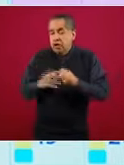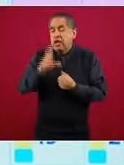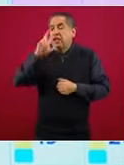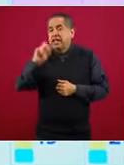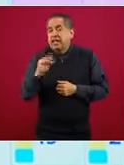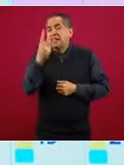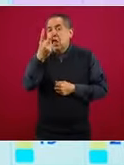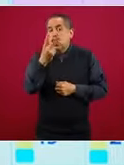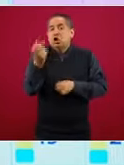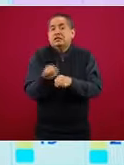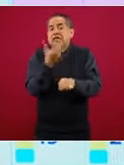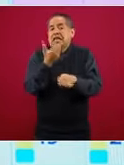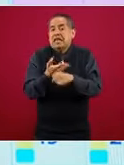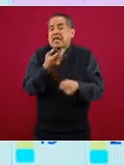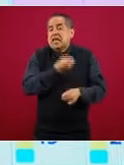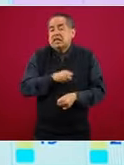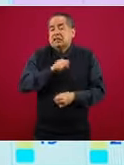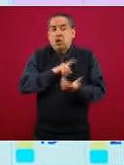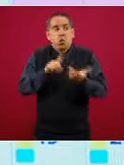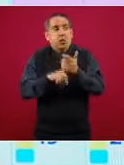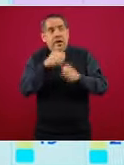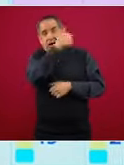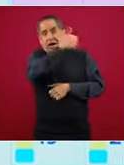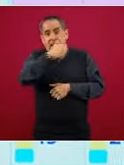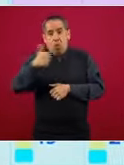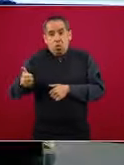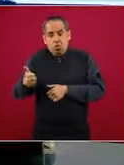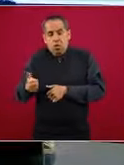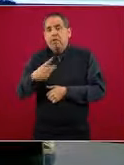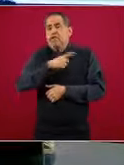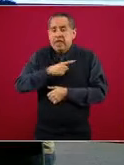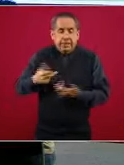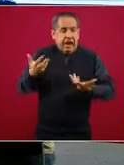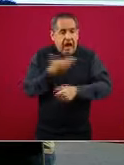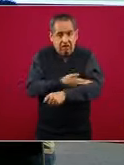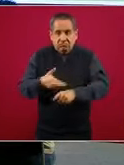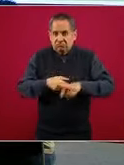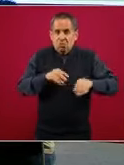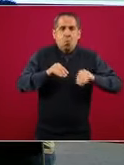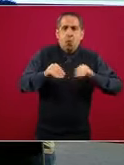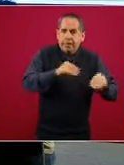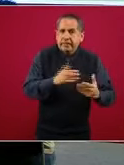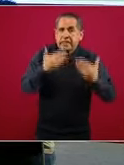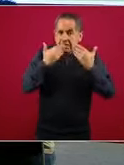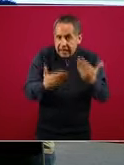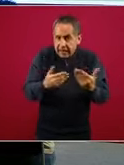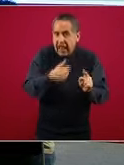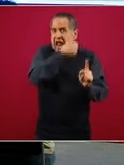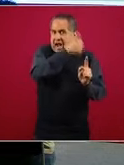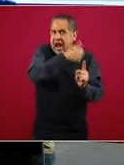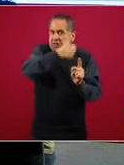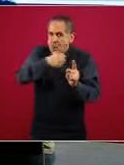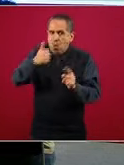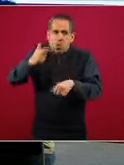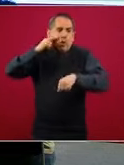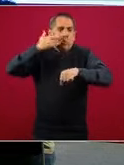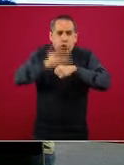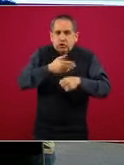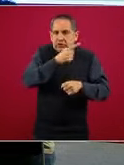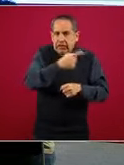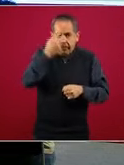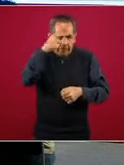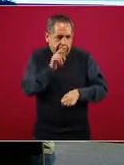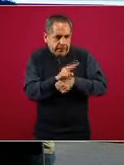32 secretarías estatales de salud tener la operación adecuada para la vigilancia,